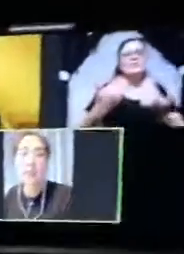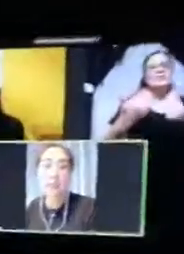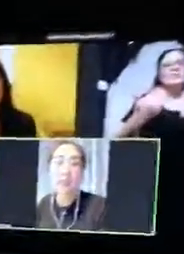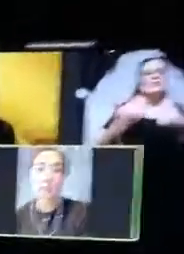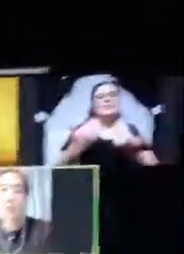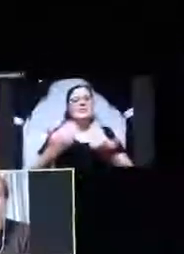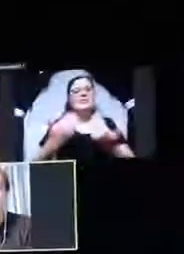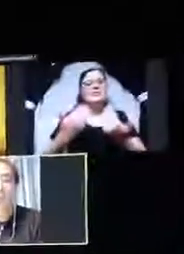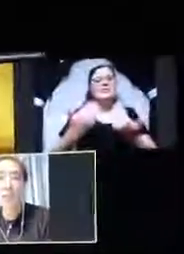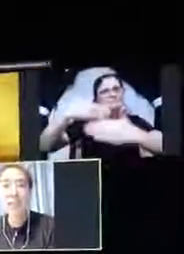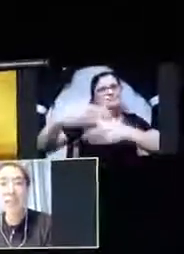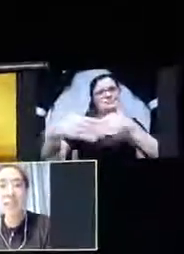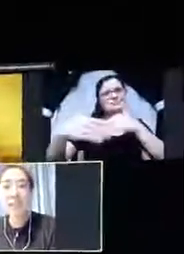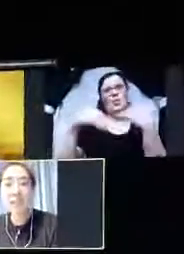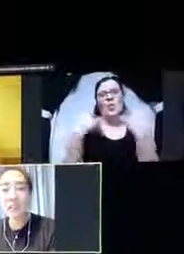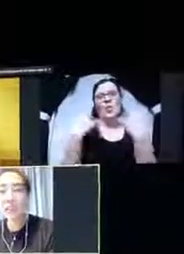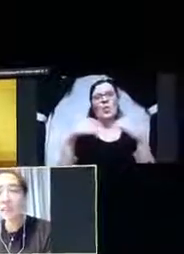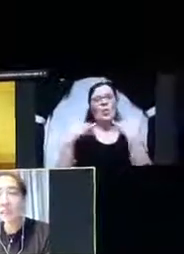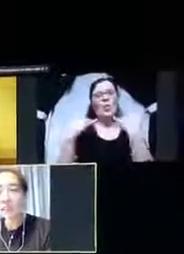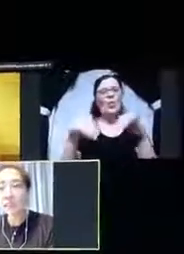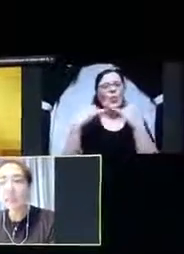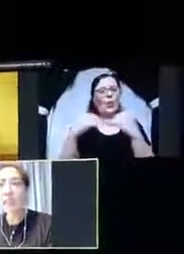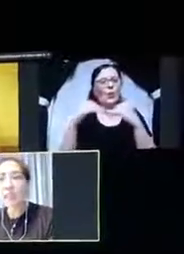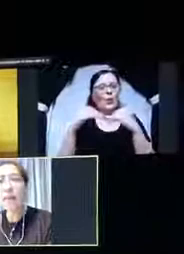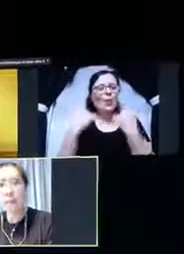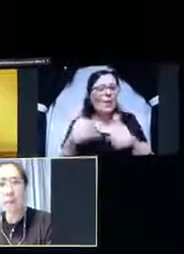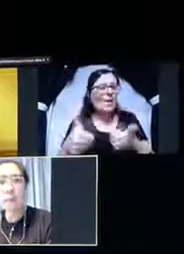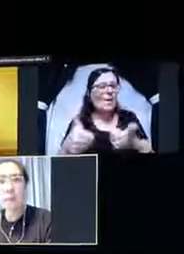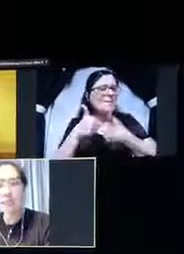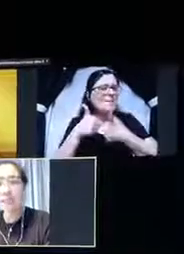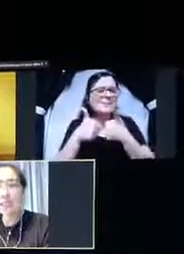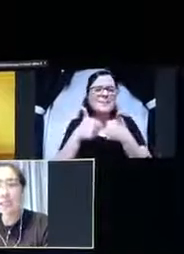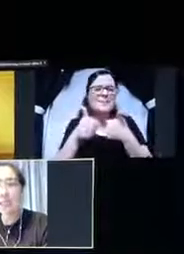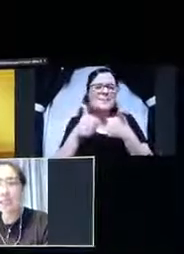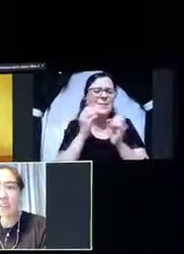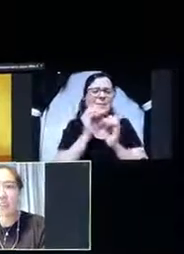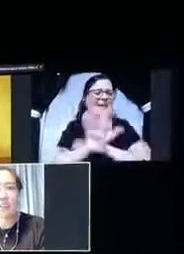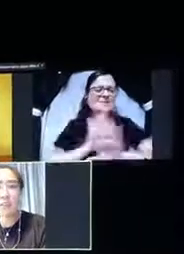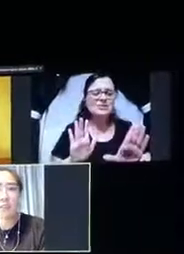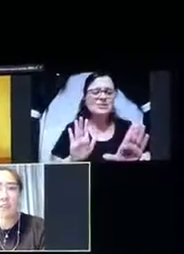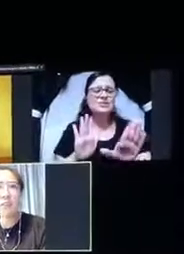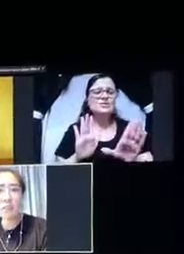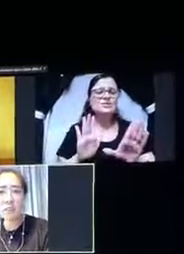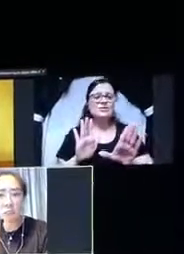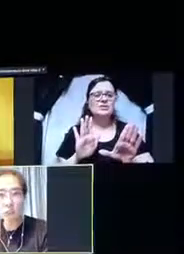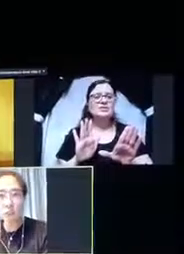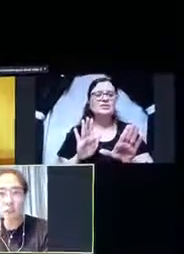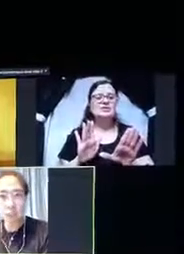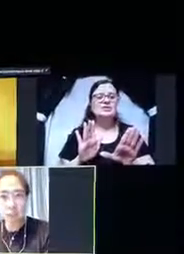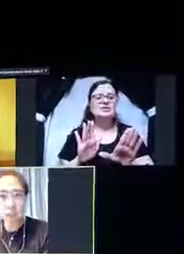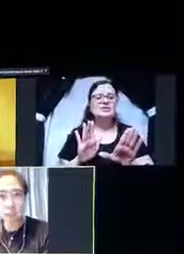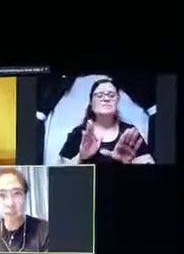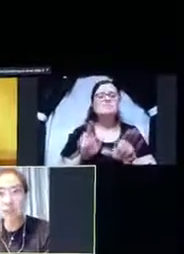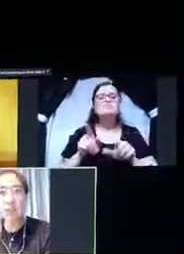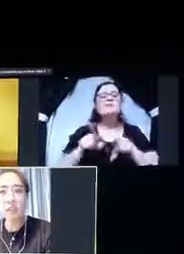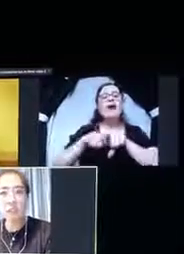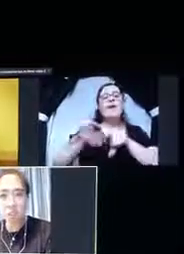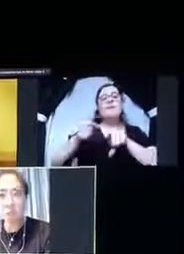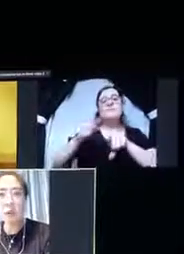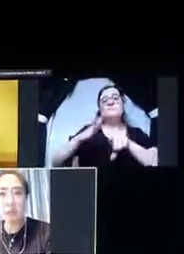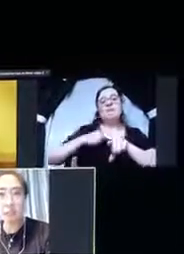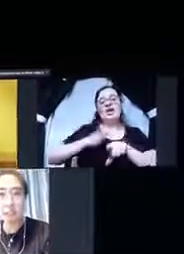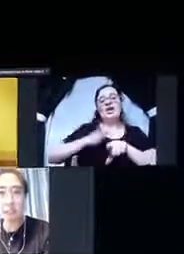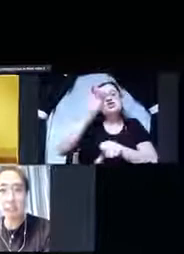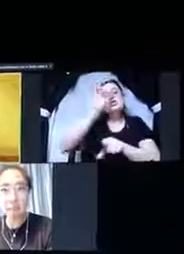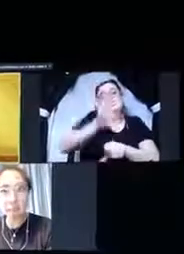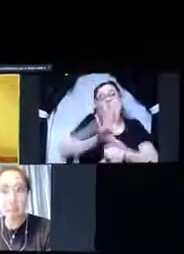De Melo para mí son excelentes, ¿no? Sí. Abriendo paréntesis, claro que Melo no tiene otros déficits quizás